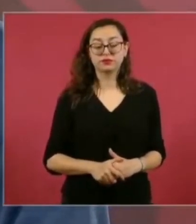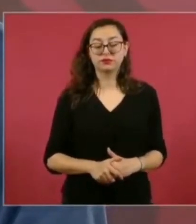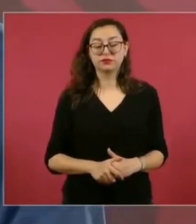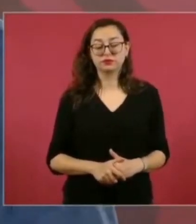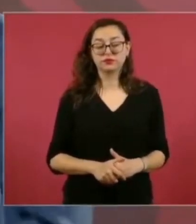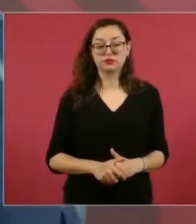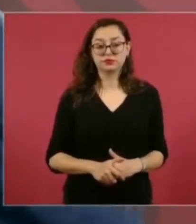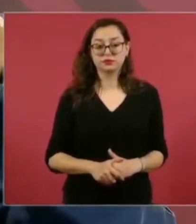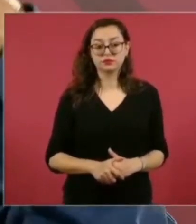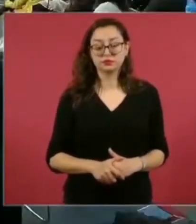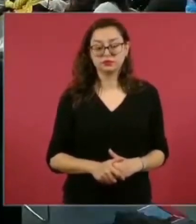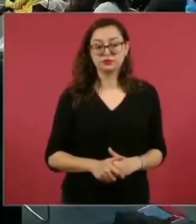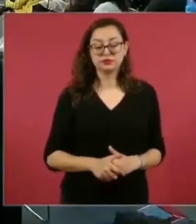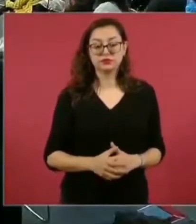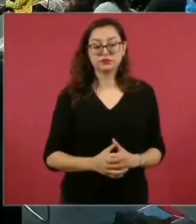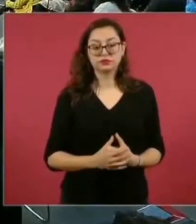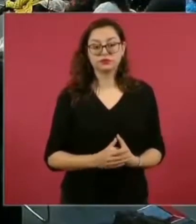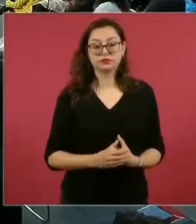O